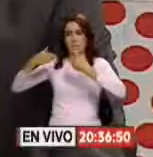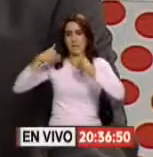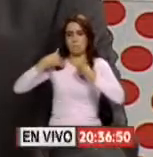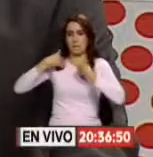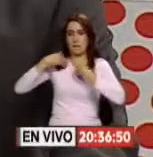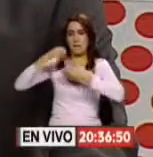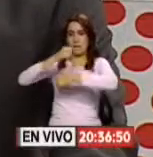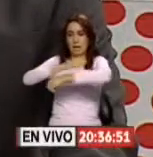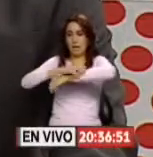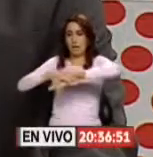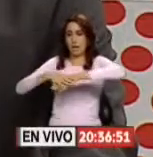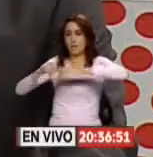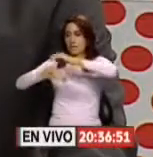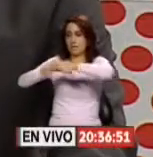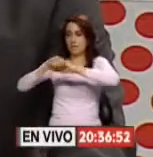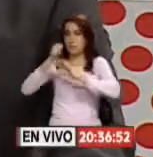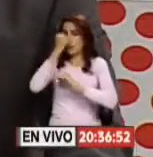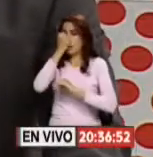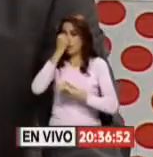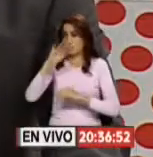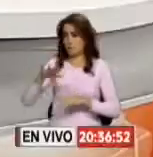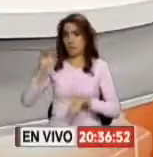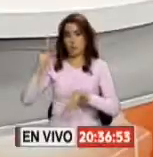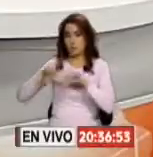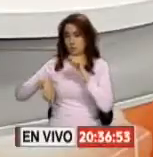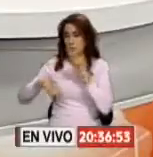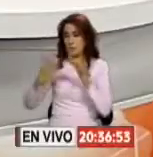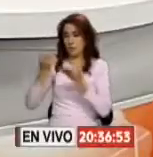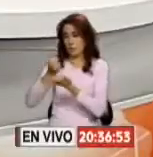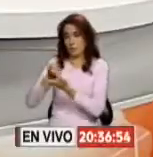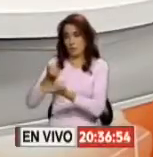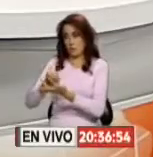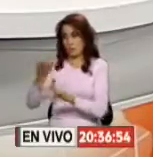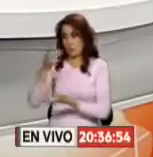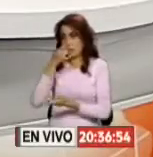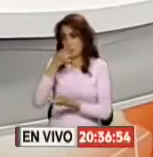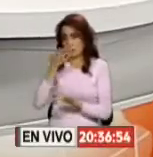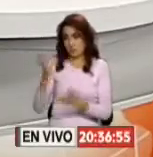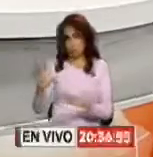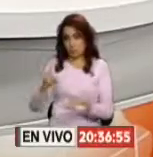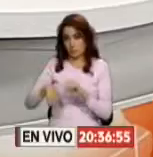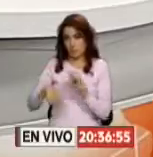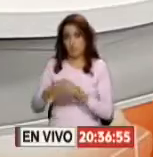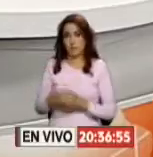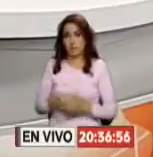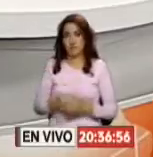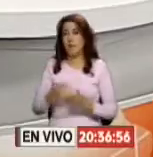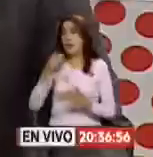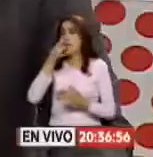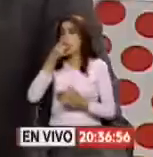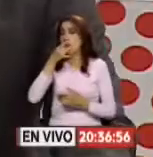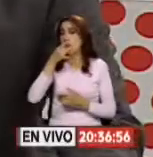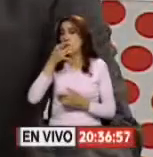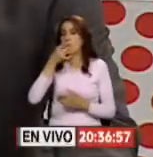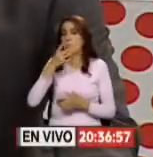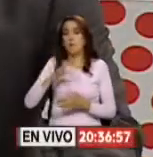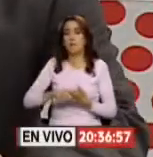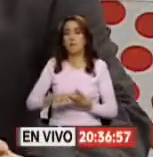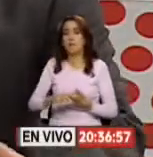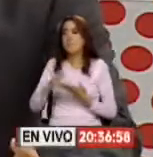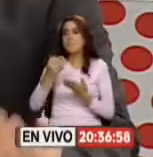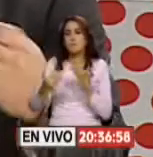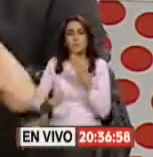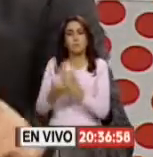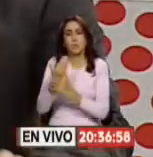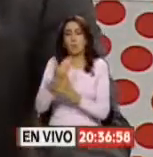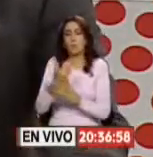la sangre. Cáncer de la sangre. Ella no puede acceder al medicamento que requiere. Así es, el medicamento es la lenalidomida. Ya. Este medicamento no